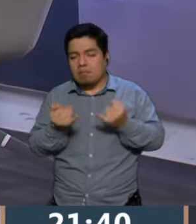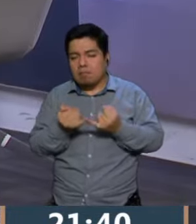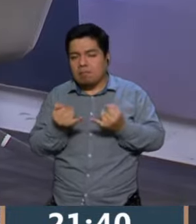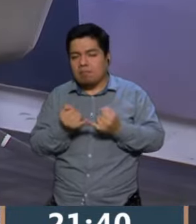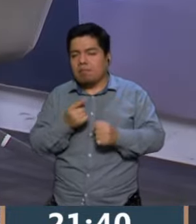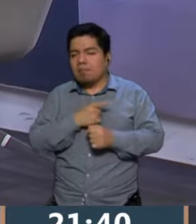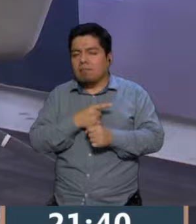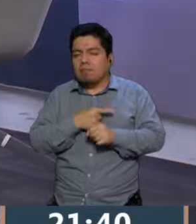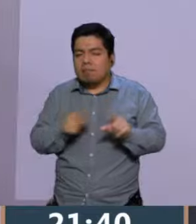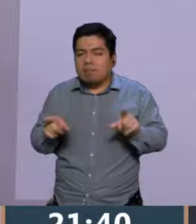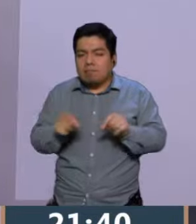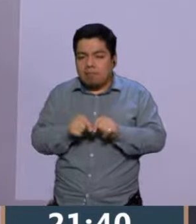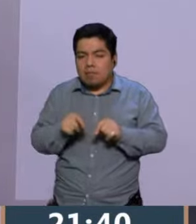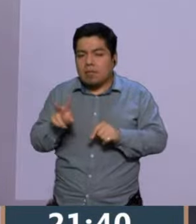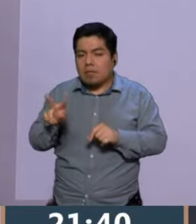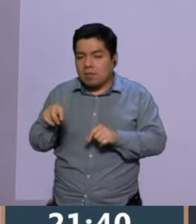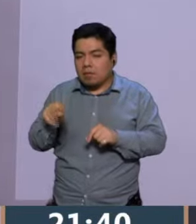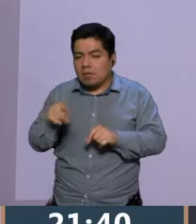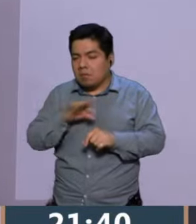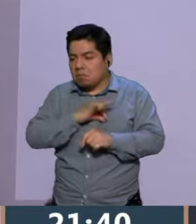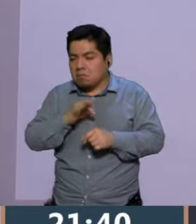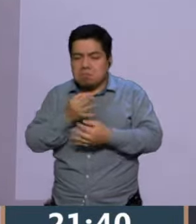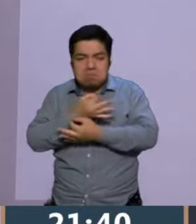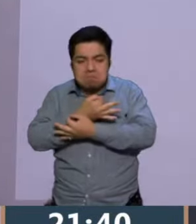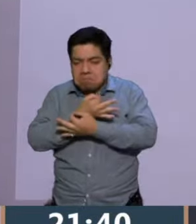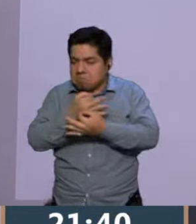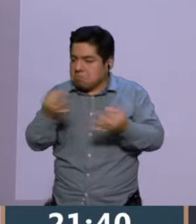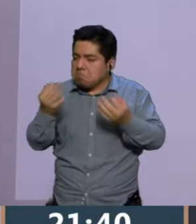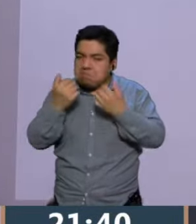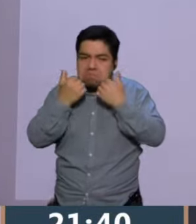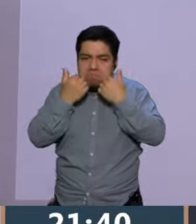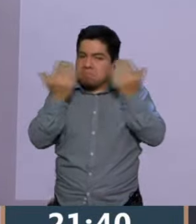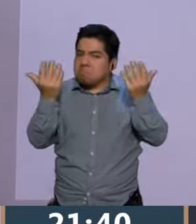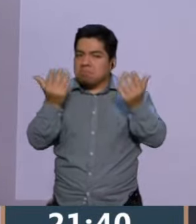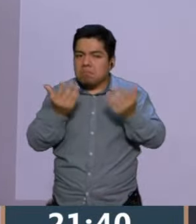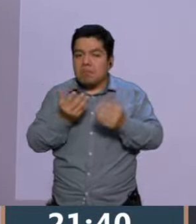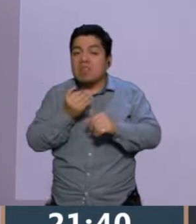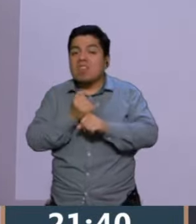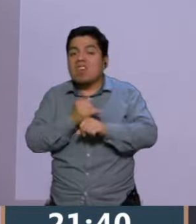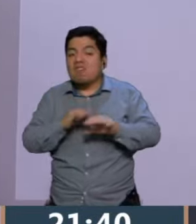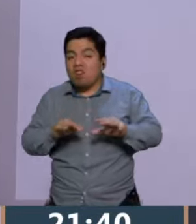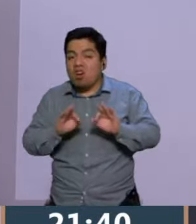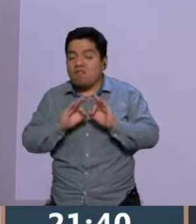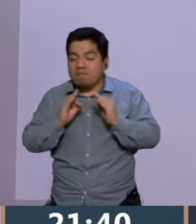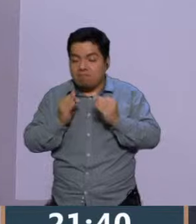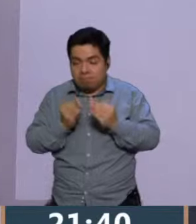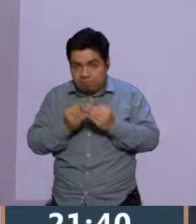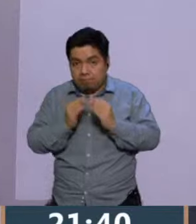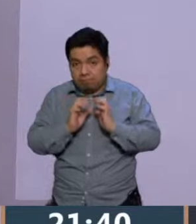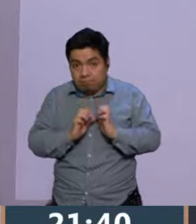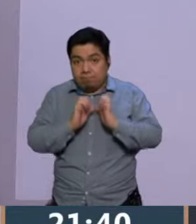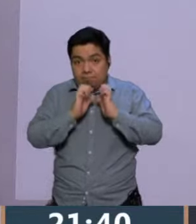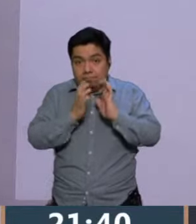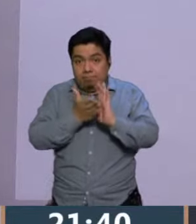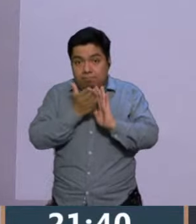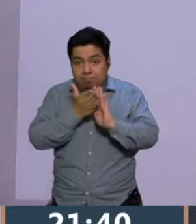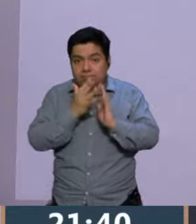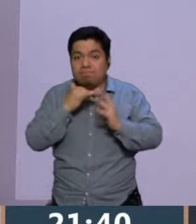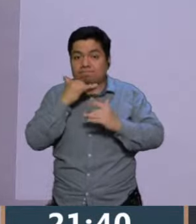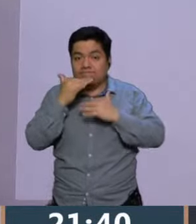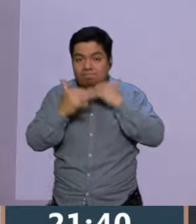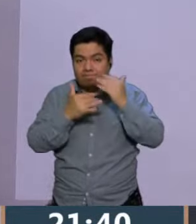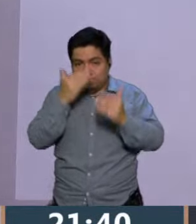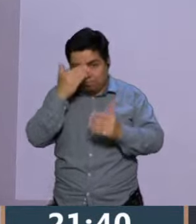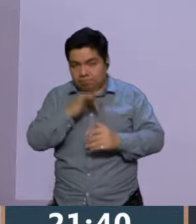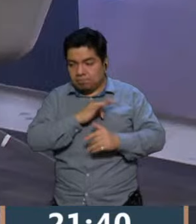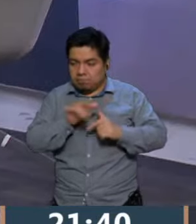nada más para ser claros, los medios de comunicación podemos seguir informando cuando sea periodísticamente oportuno sobre la trama de corrupción del denominado